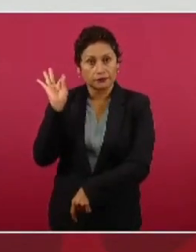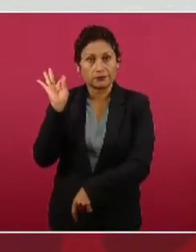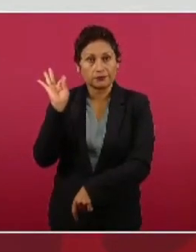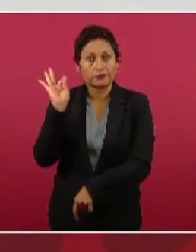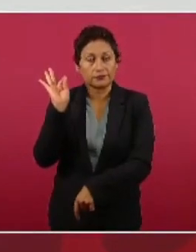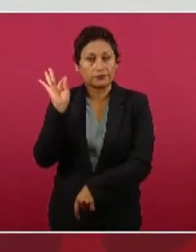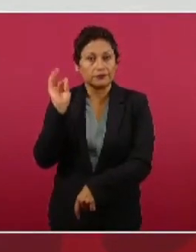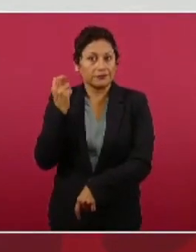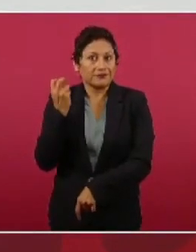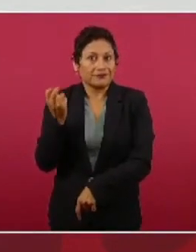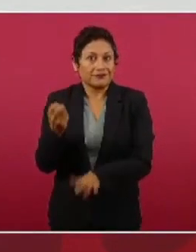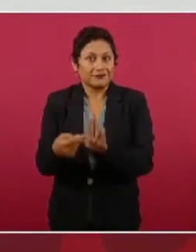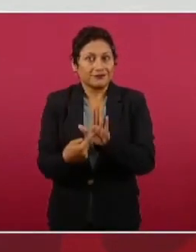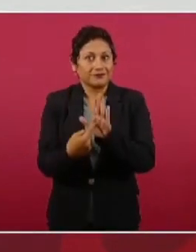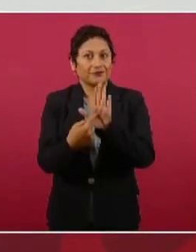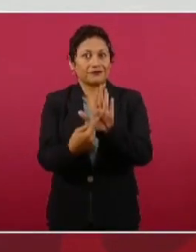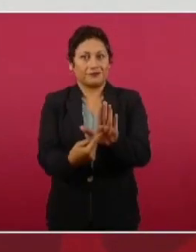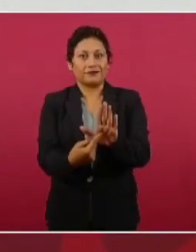no